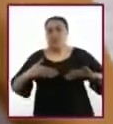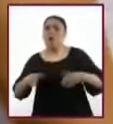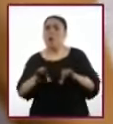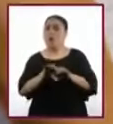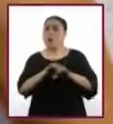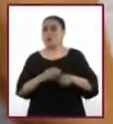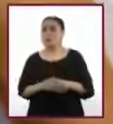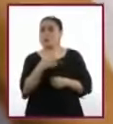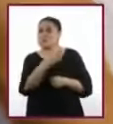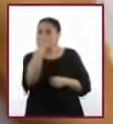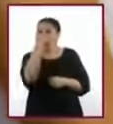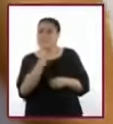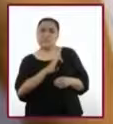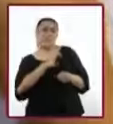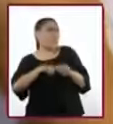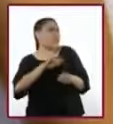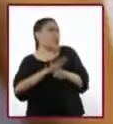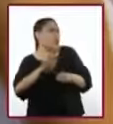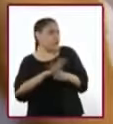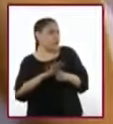rasgo particular tiene?